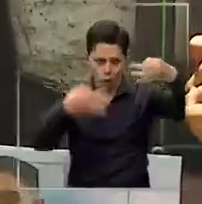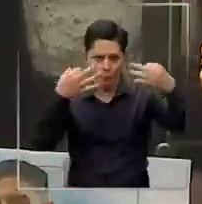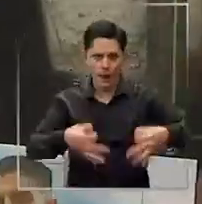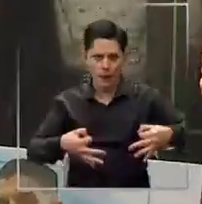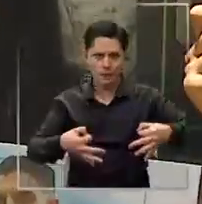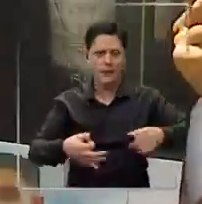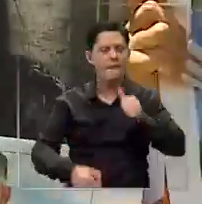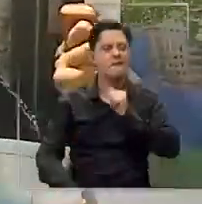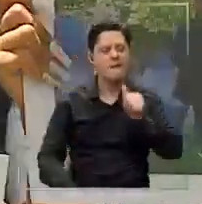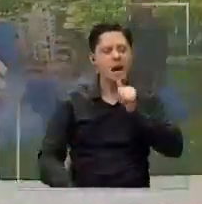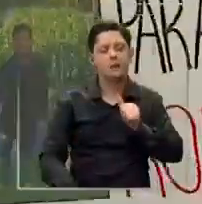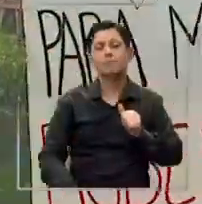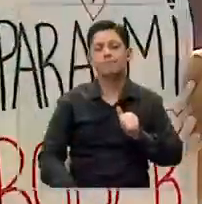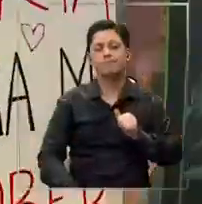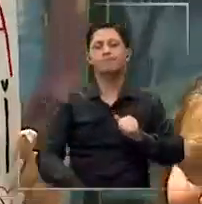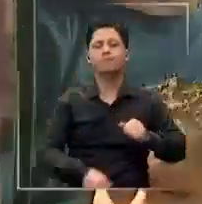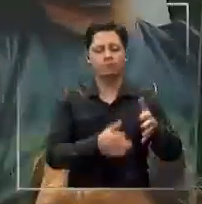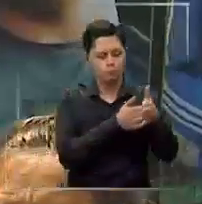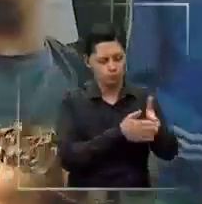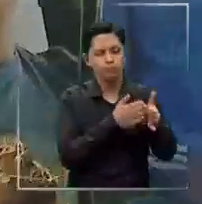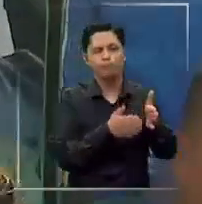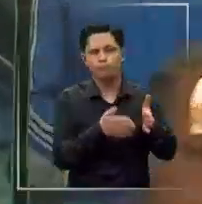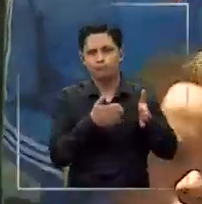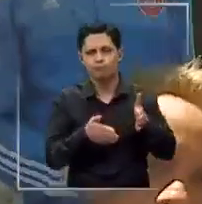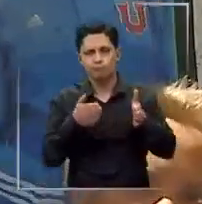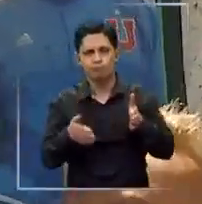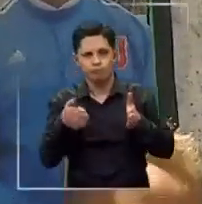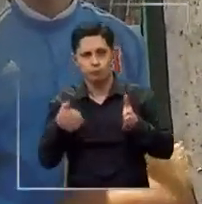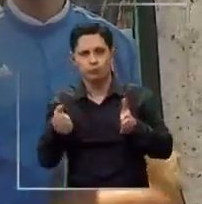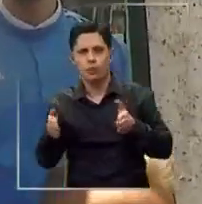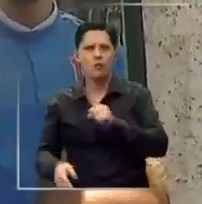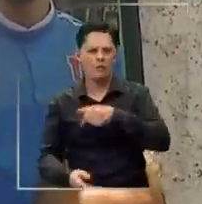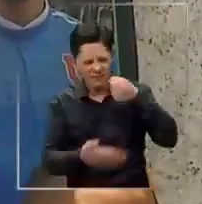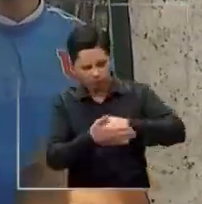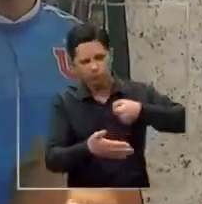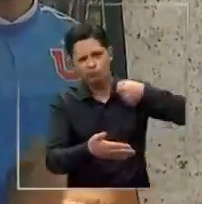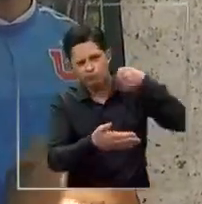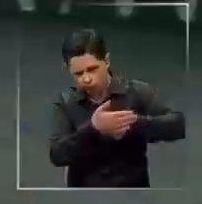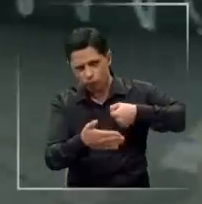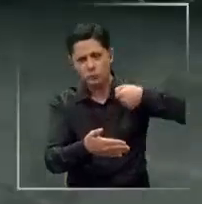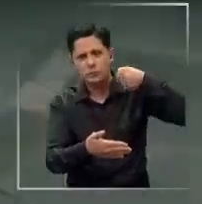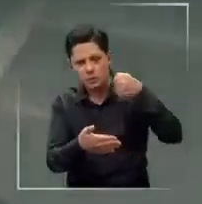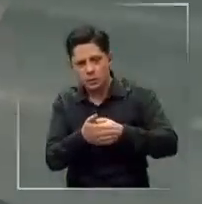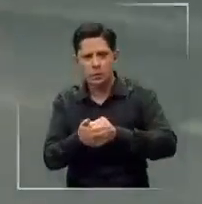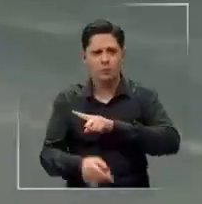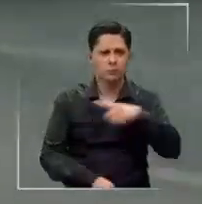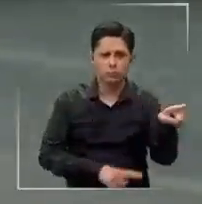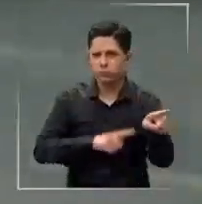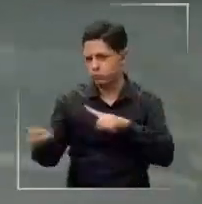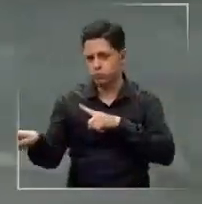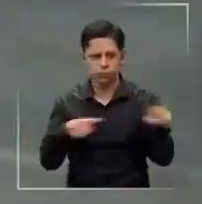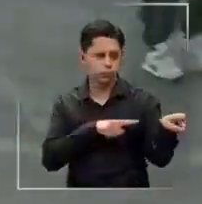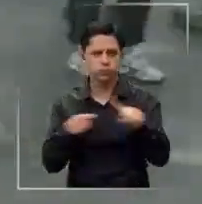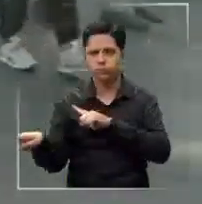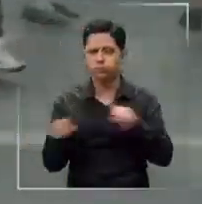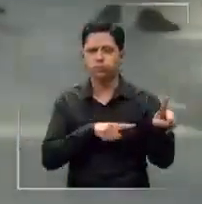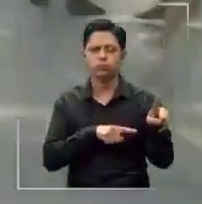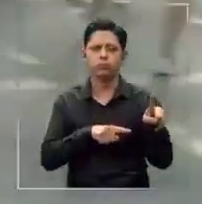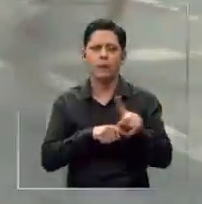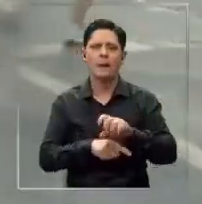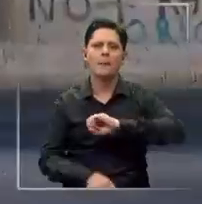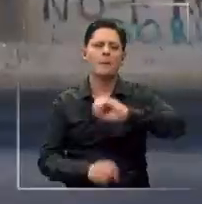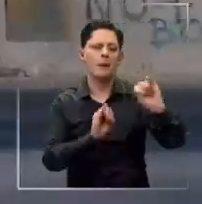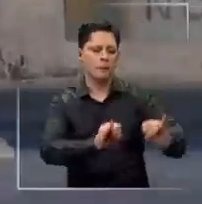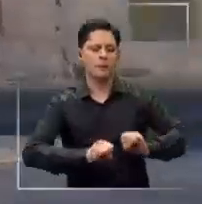que queda bastante camino para encontrar a los responsables aseguran que no descansarán se seguirá movilizando hasta esclarecer lo que pasó